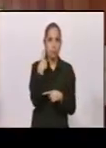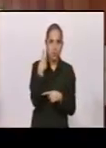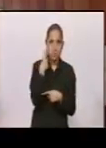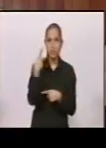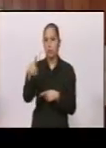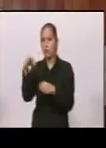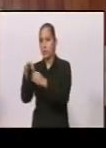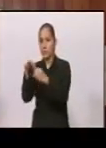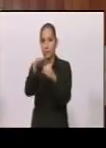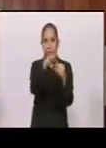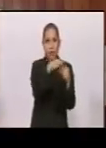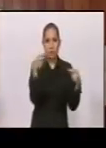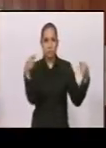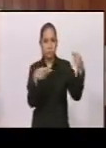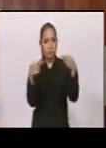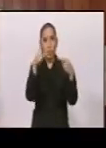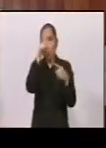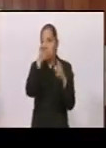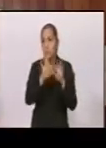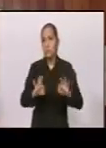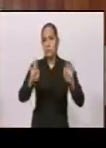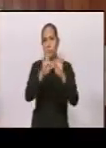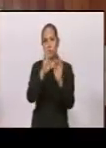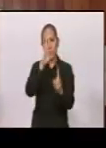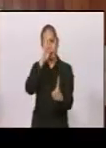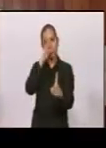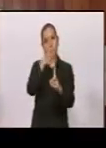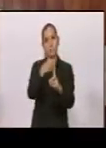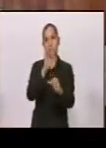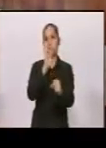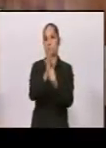defensa del interés general. Sí,